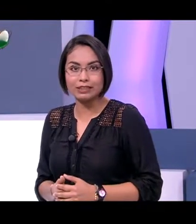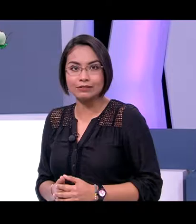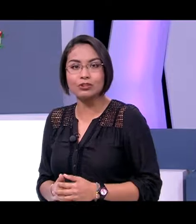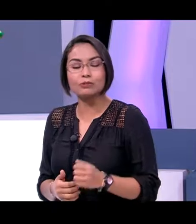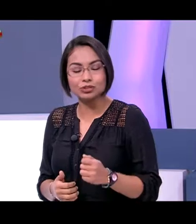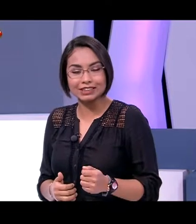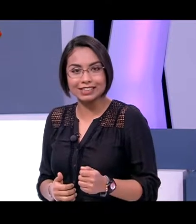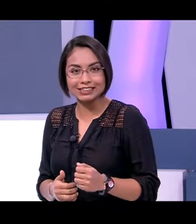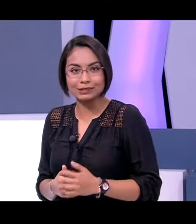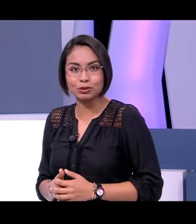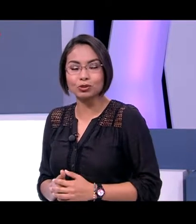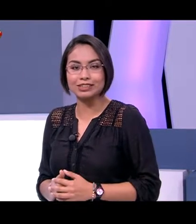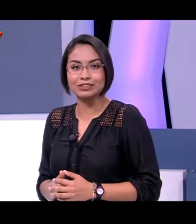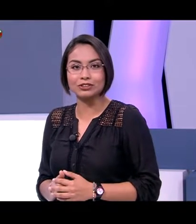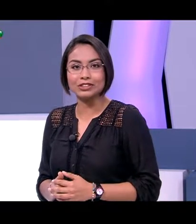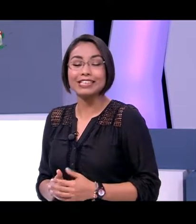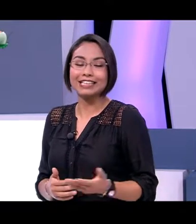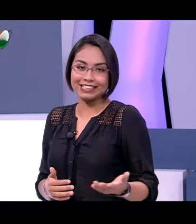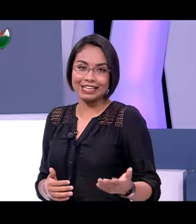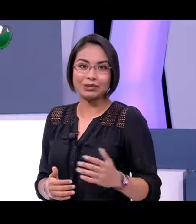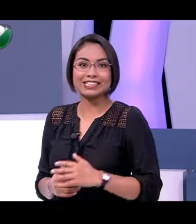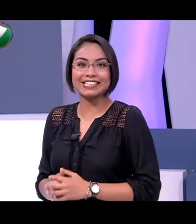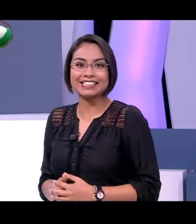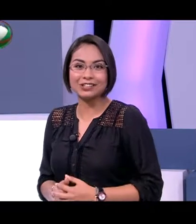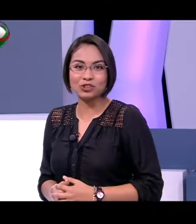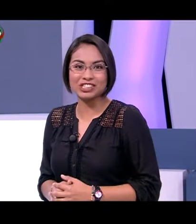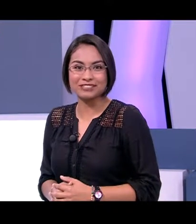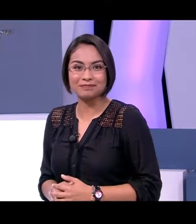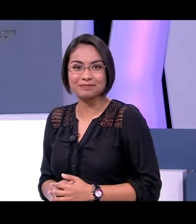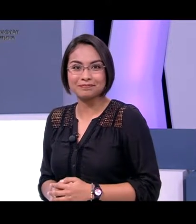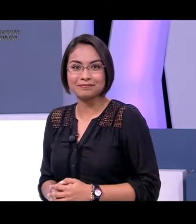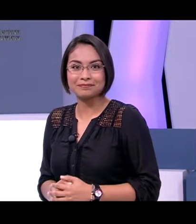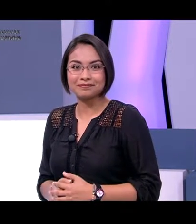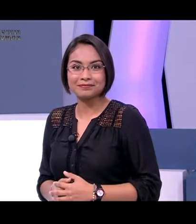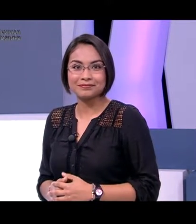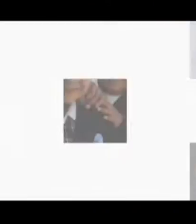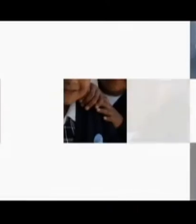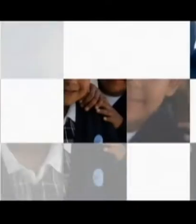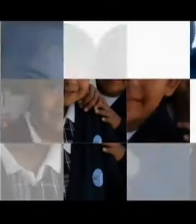esfuerzo informativo, muchas gracias por su atención. Que tenga una excelente noche.